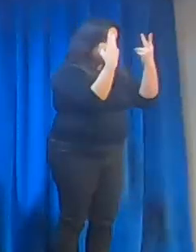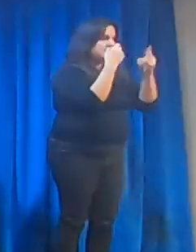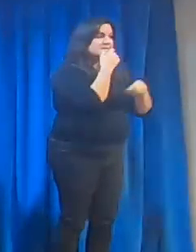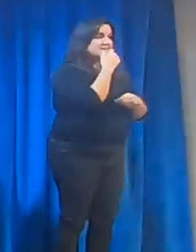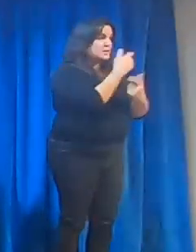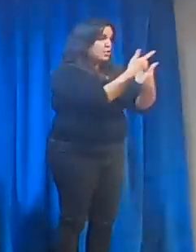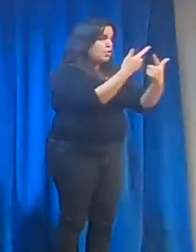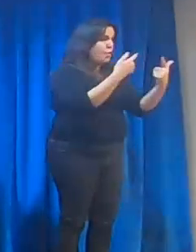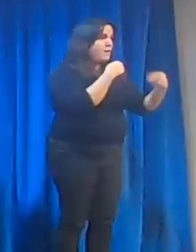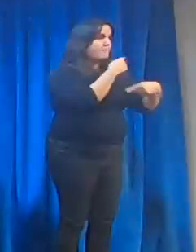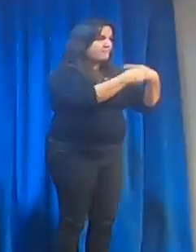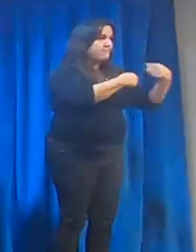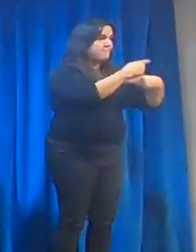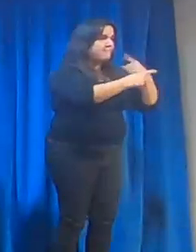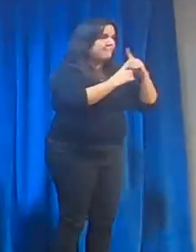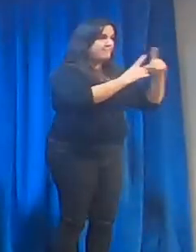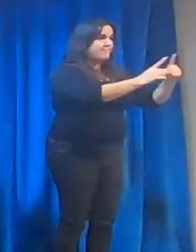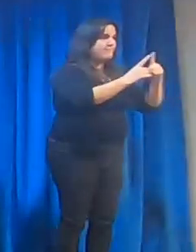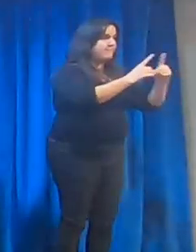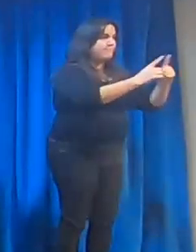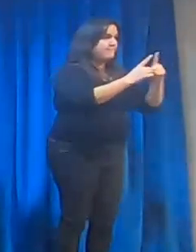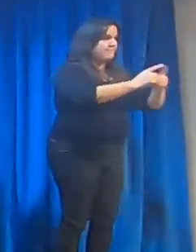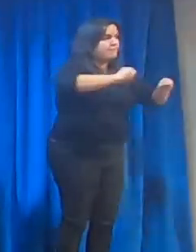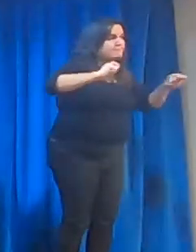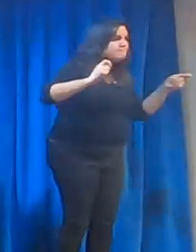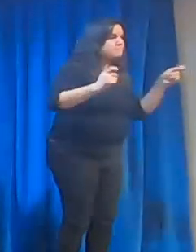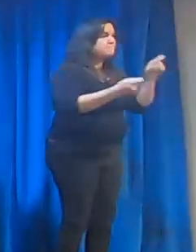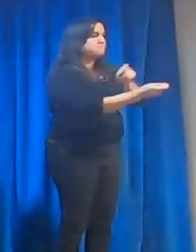transgredir. Entonces,